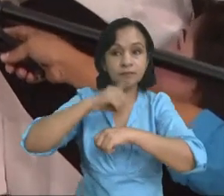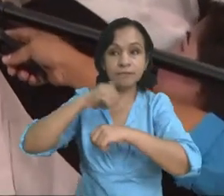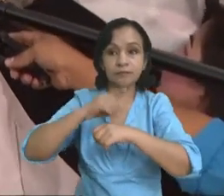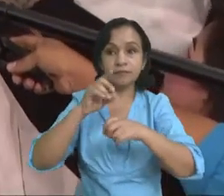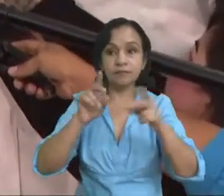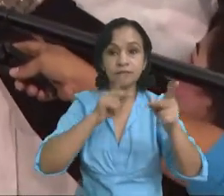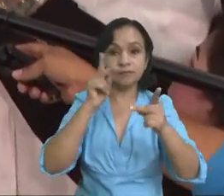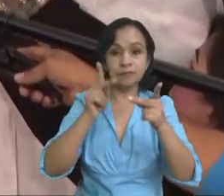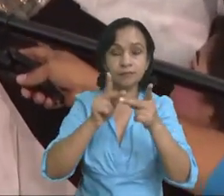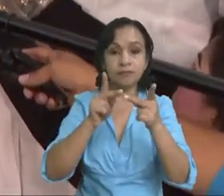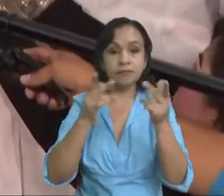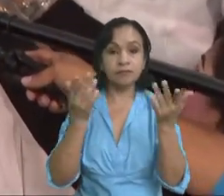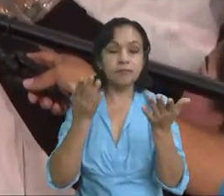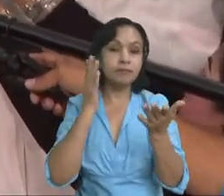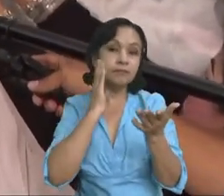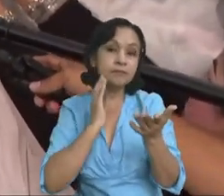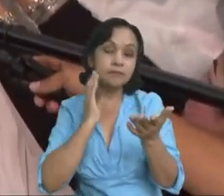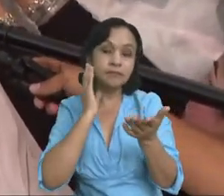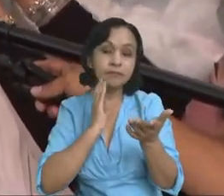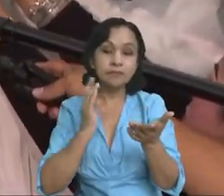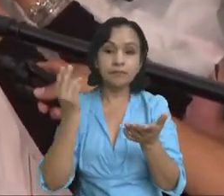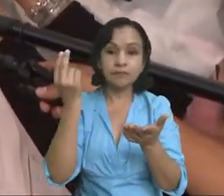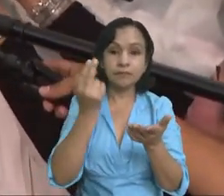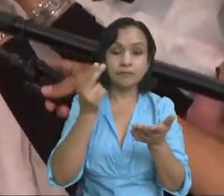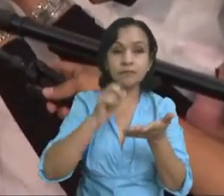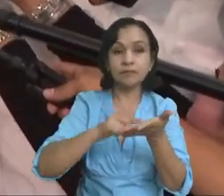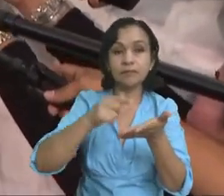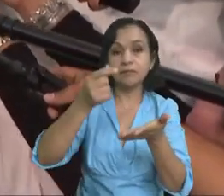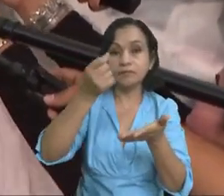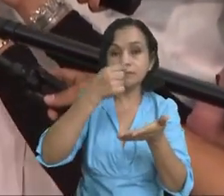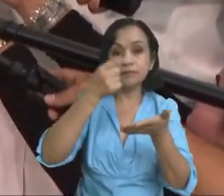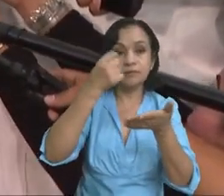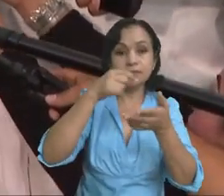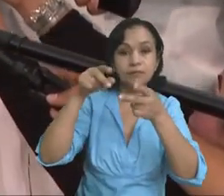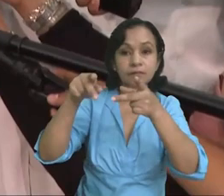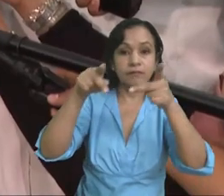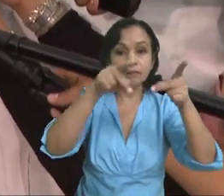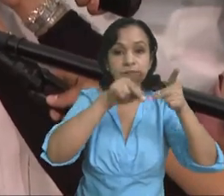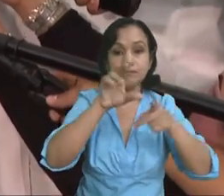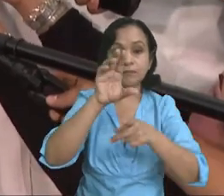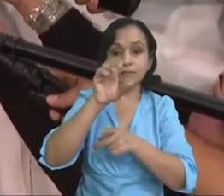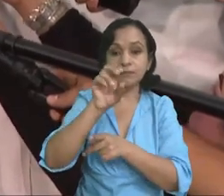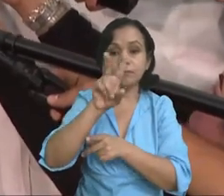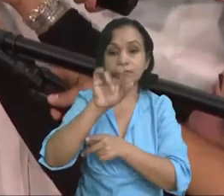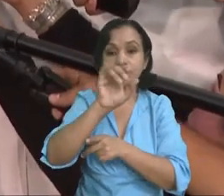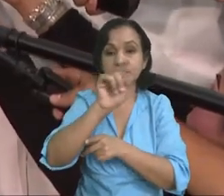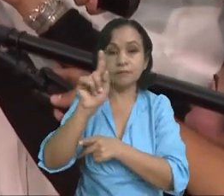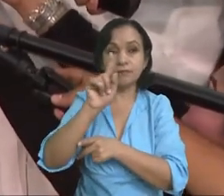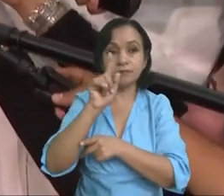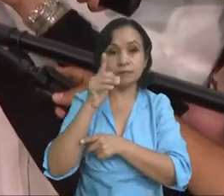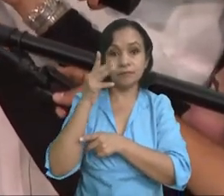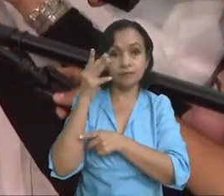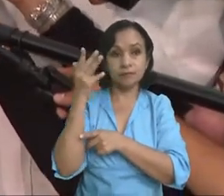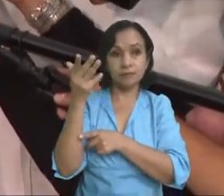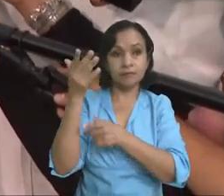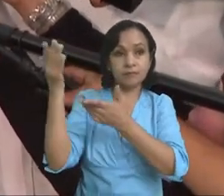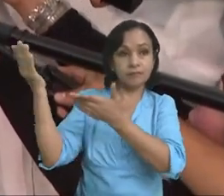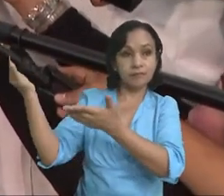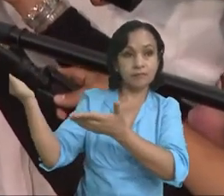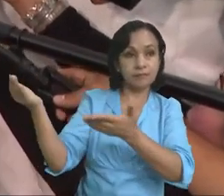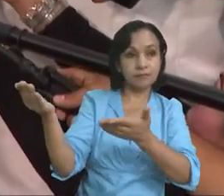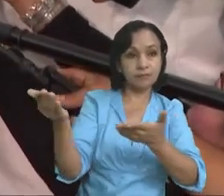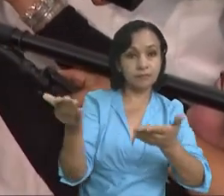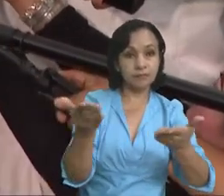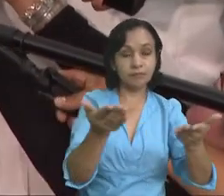exitosa experiencia en el uso del medicamento con los pacientes con el COVID-19. Nosotros le damos la bienvenida a